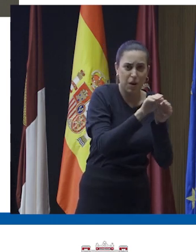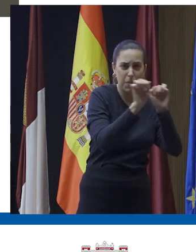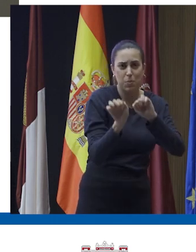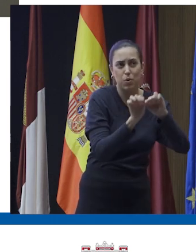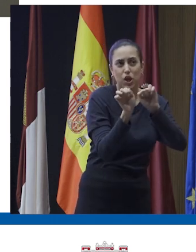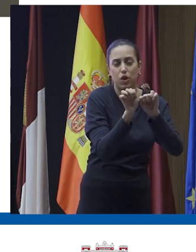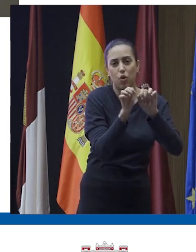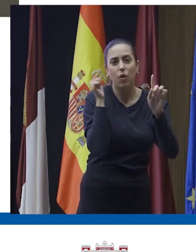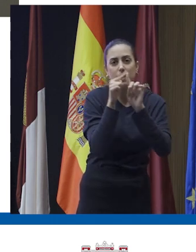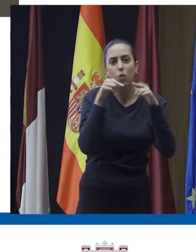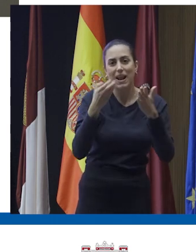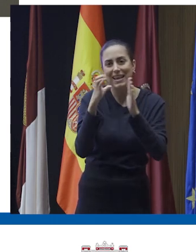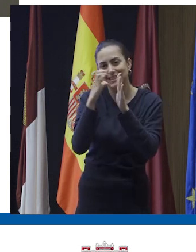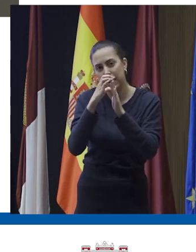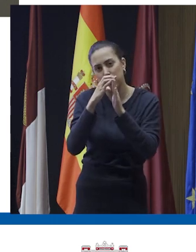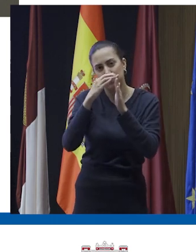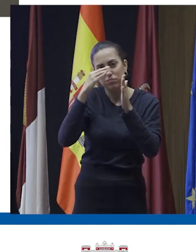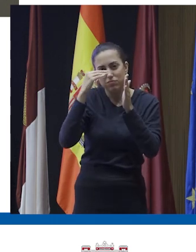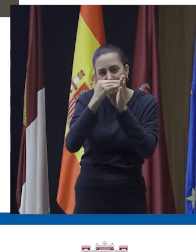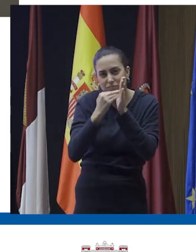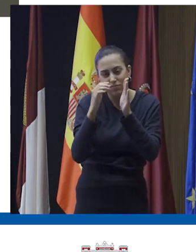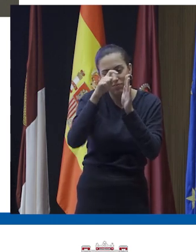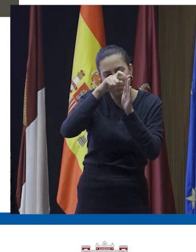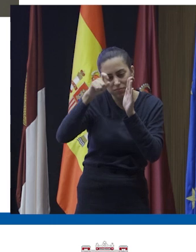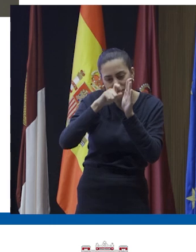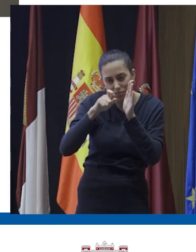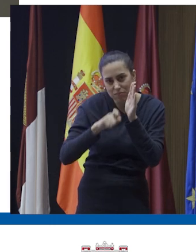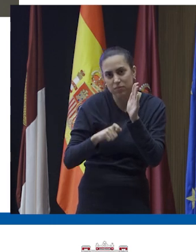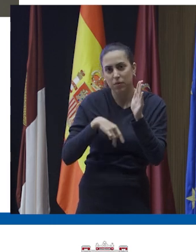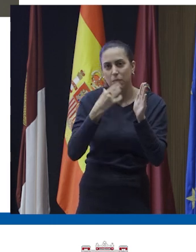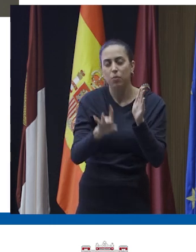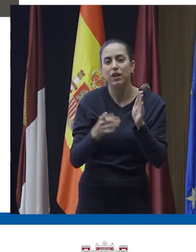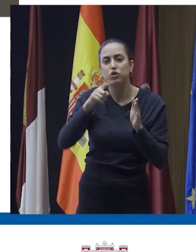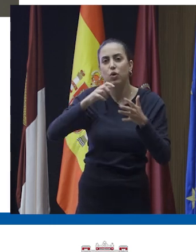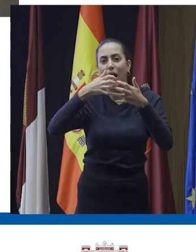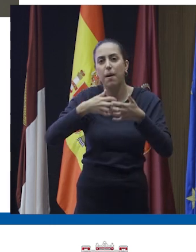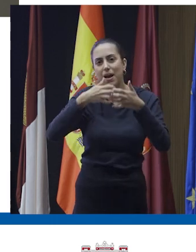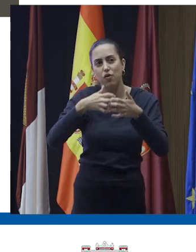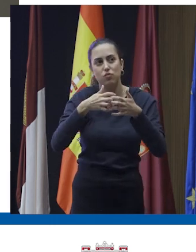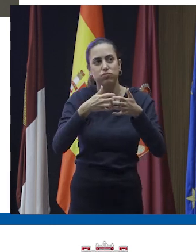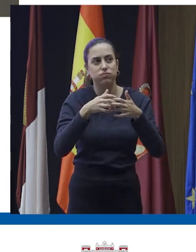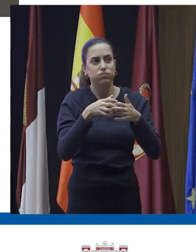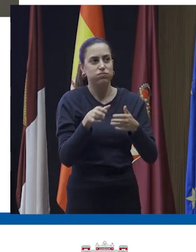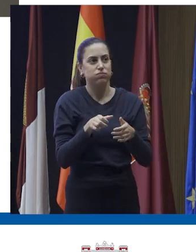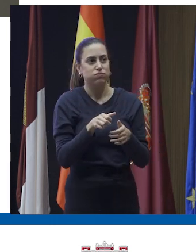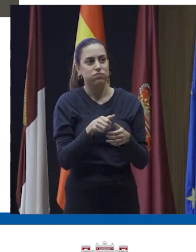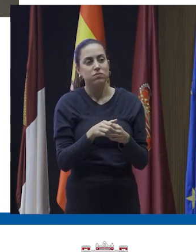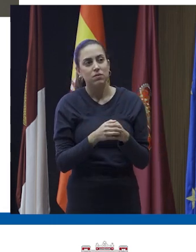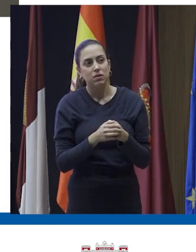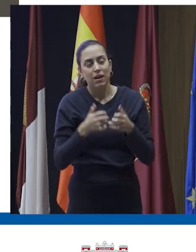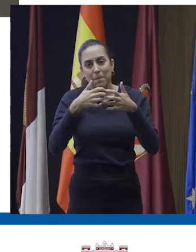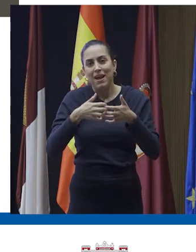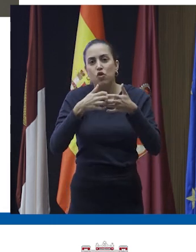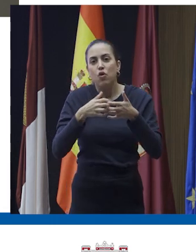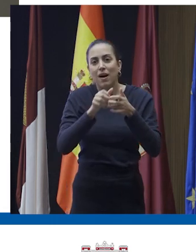facoemulsificación del cristalino. Y este es el aparato que utilizamos para manejarlo. Como tenemos los instrumentos ocupados, pues utilizamos un